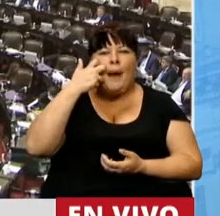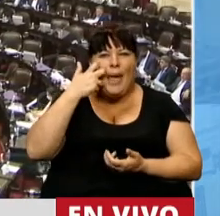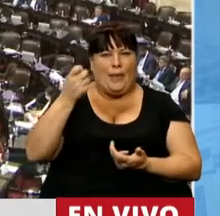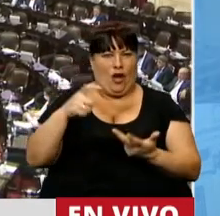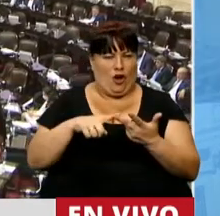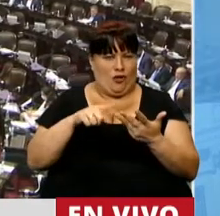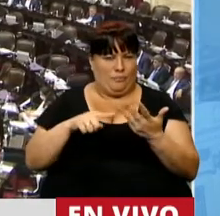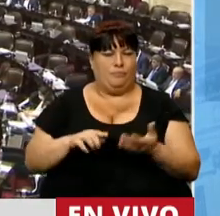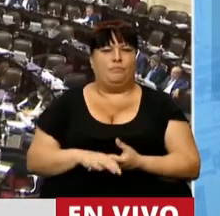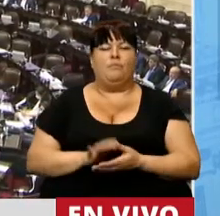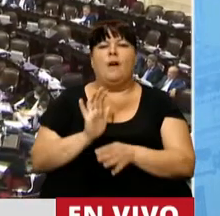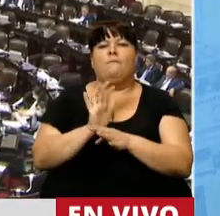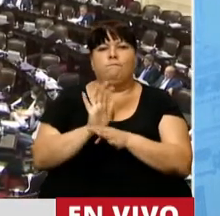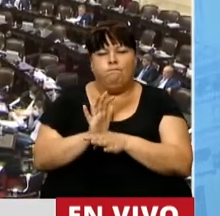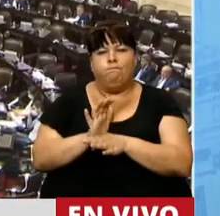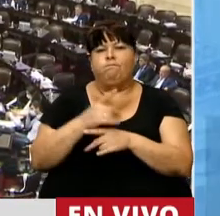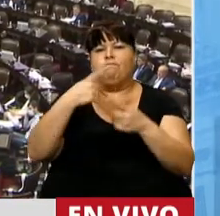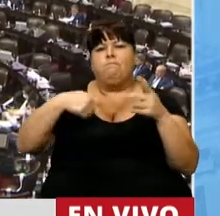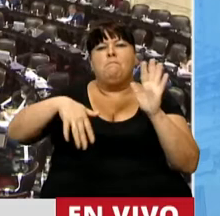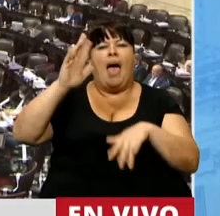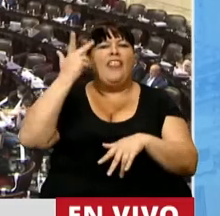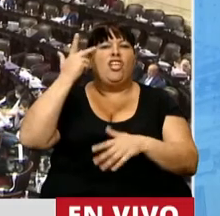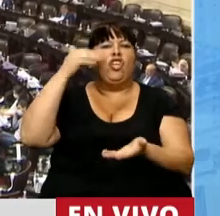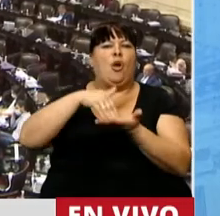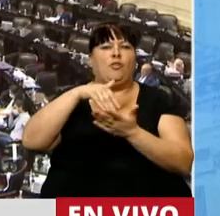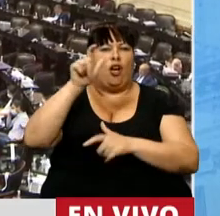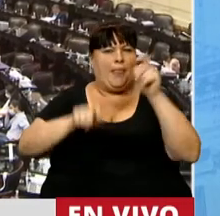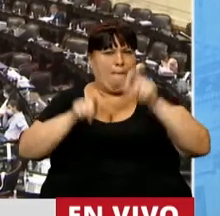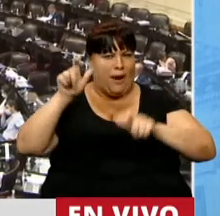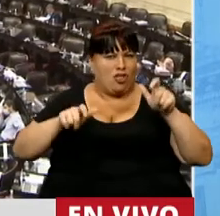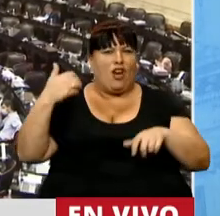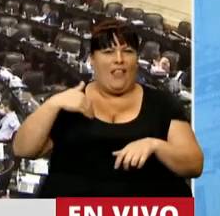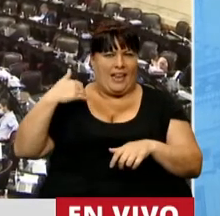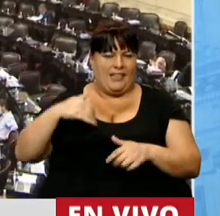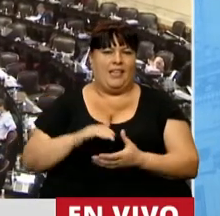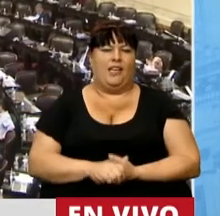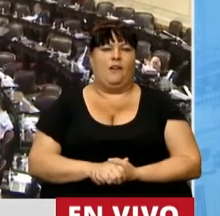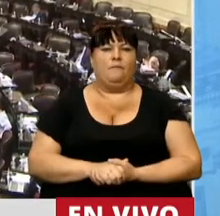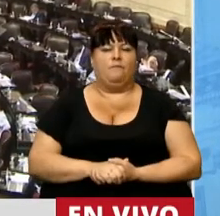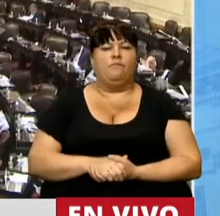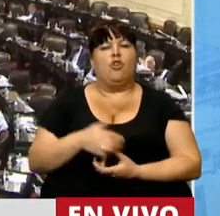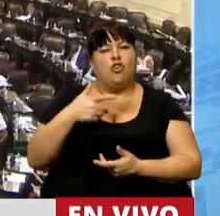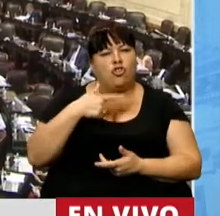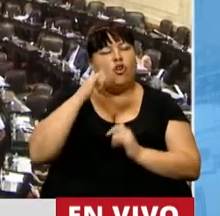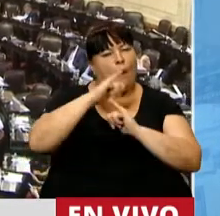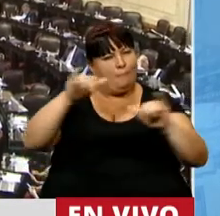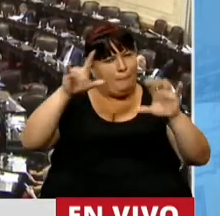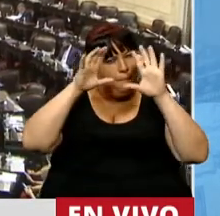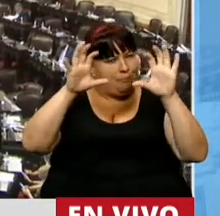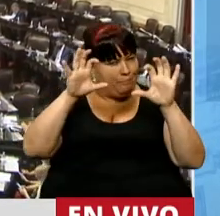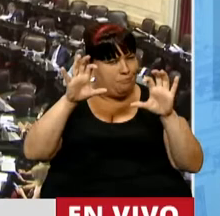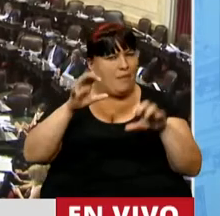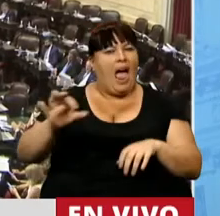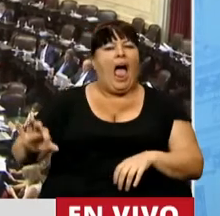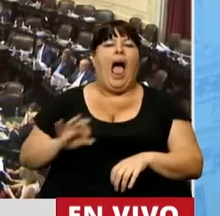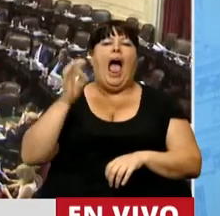mayor es decir un universo de más de 18 millones de personas de argentinos y yo les quiero recordar que